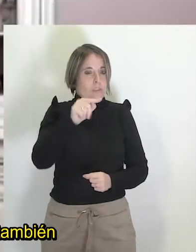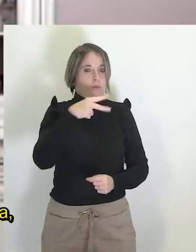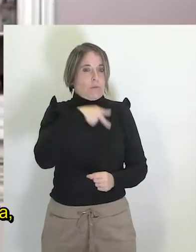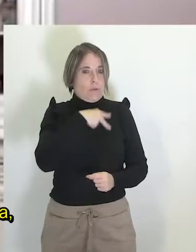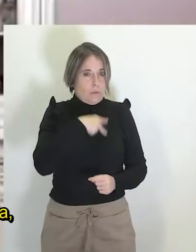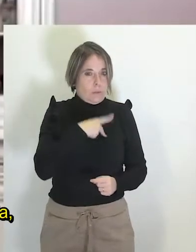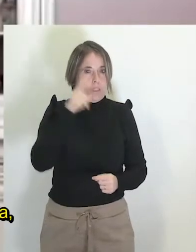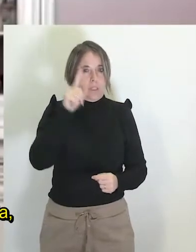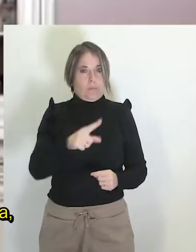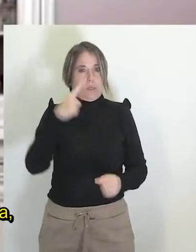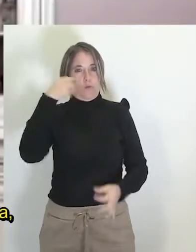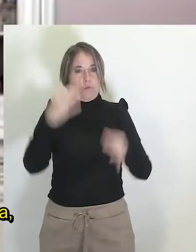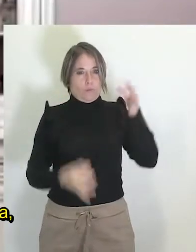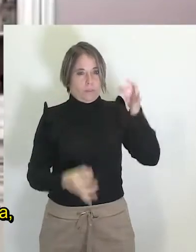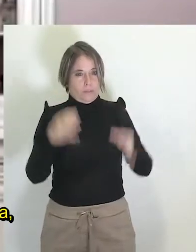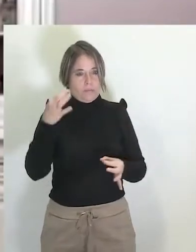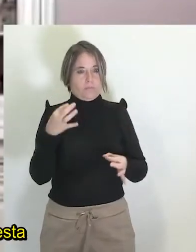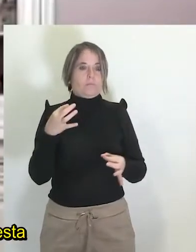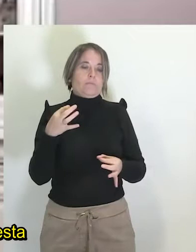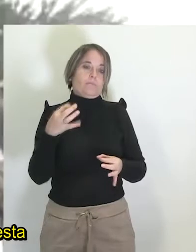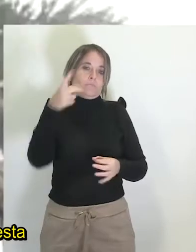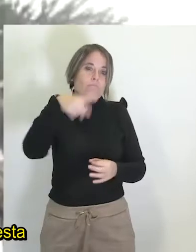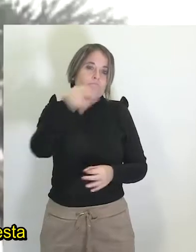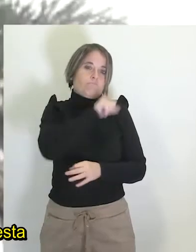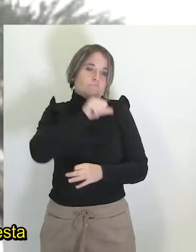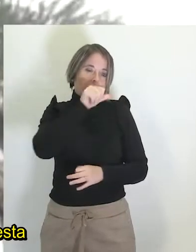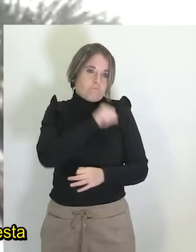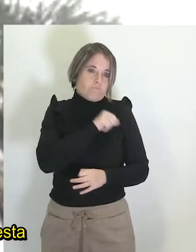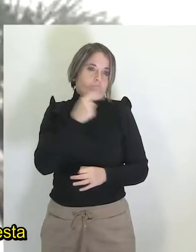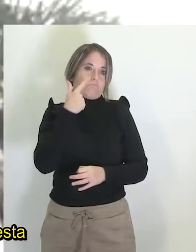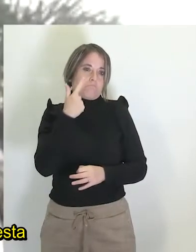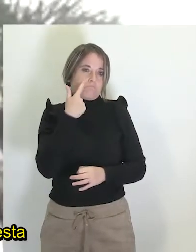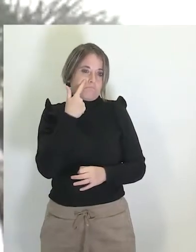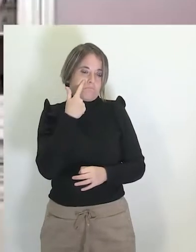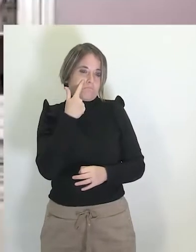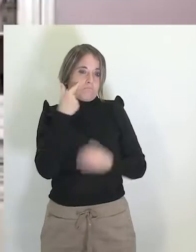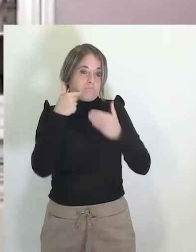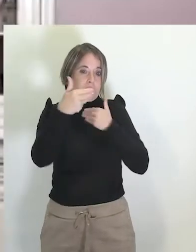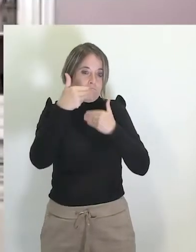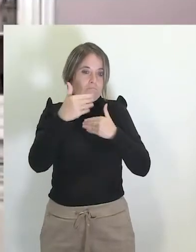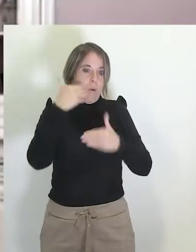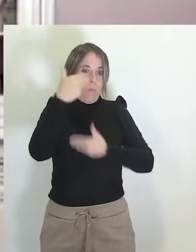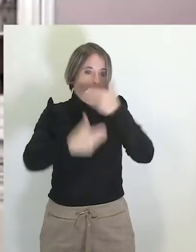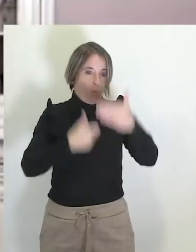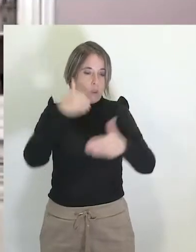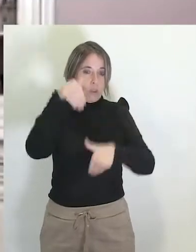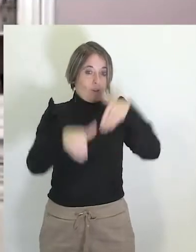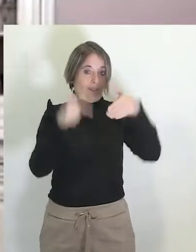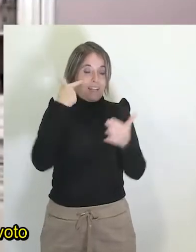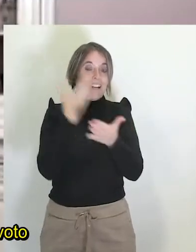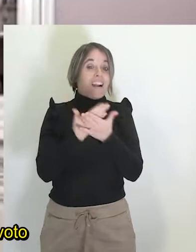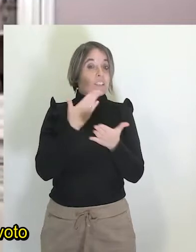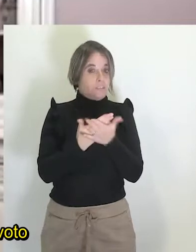como letrada, como abogada, como jurista, esperéis y tengáis la vista puesta en cuando se produzca un proceso electoral que